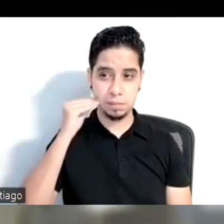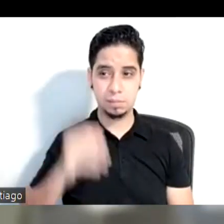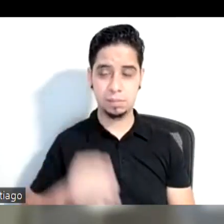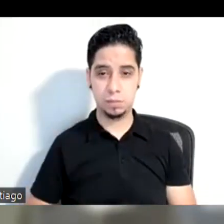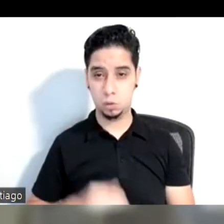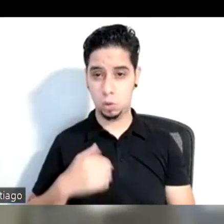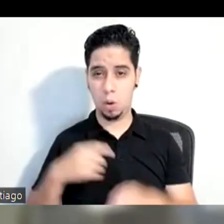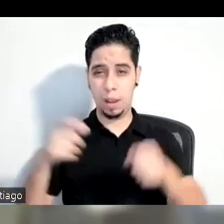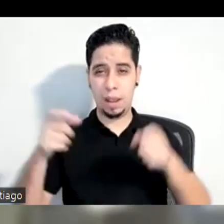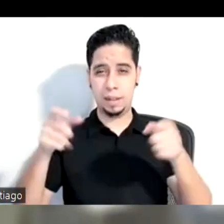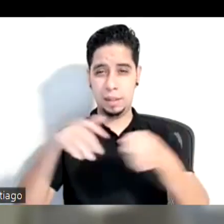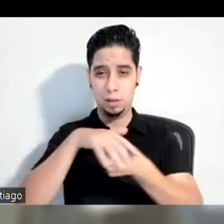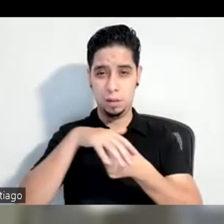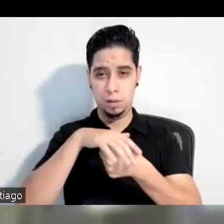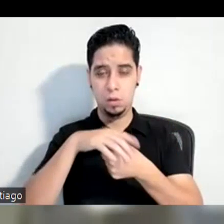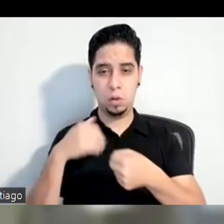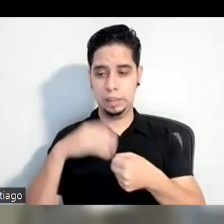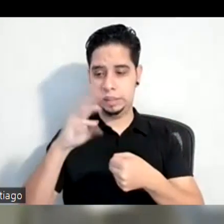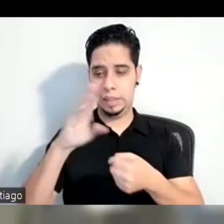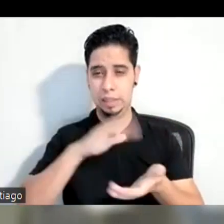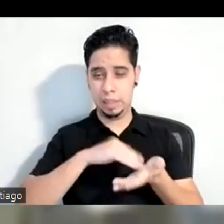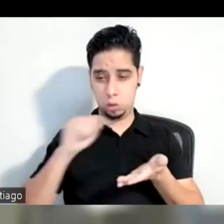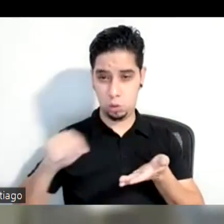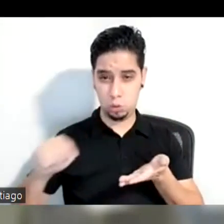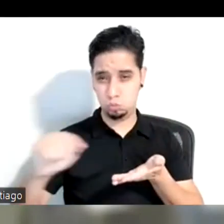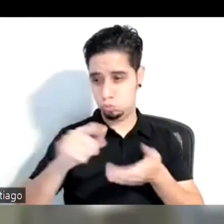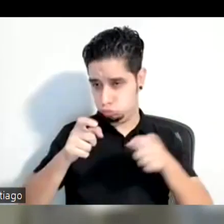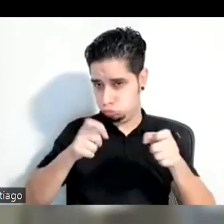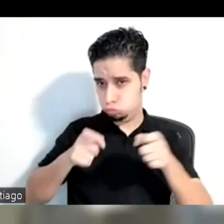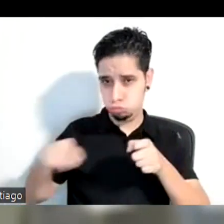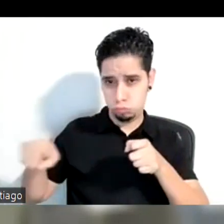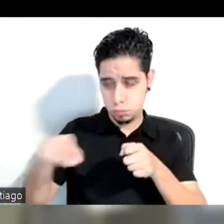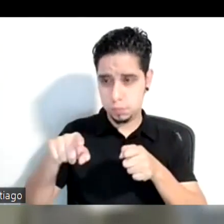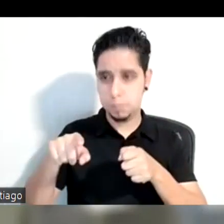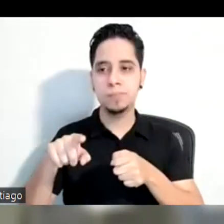regional y manejo 6 centros de la compañía.